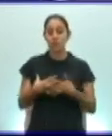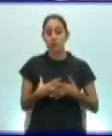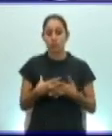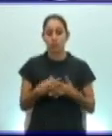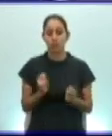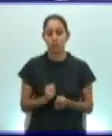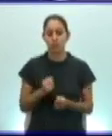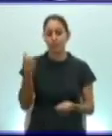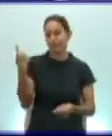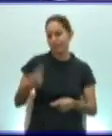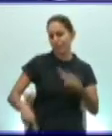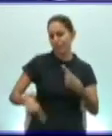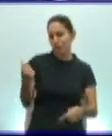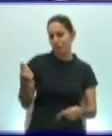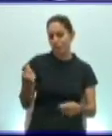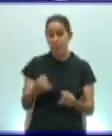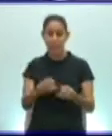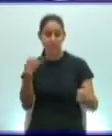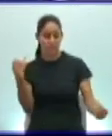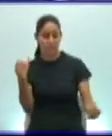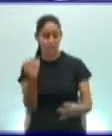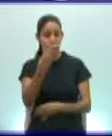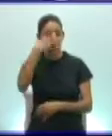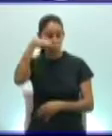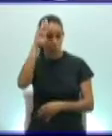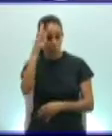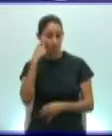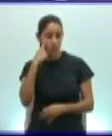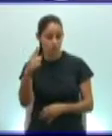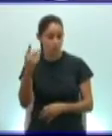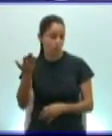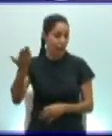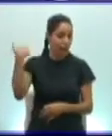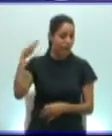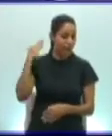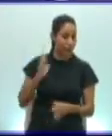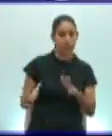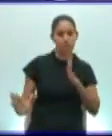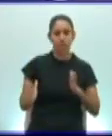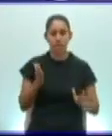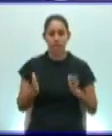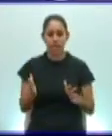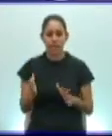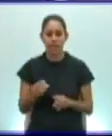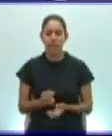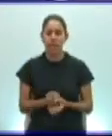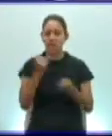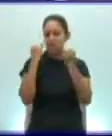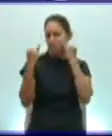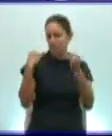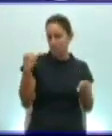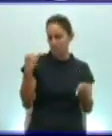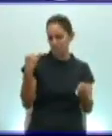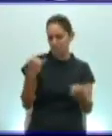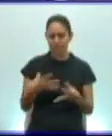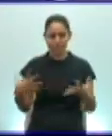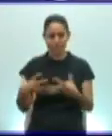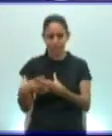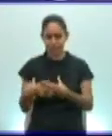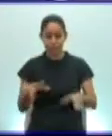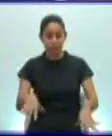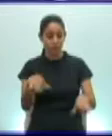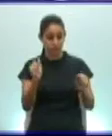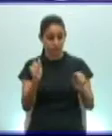de la independencia de Cuba. Lo vimos en la etapa colonial, en todo aquel interés norteamericano por apoderarse de la isla de Cuba. Lo vimos